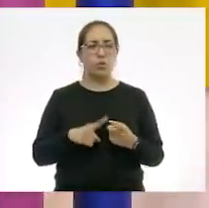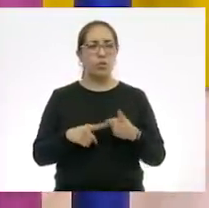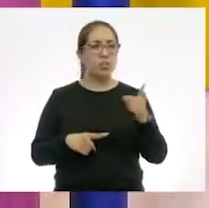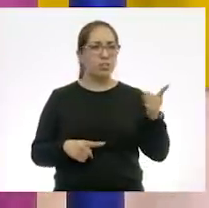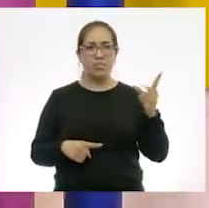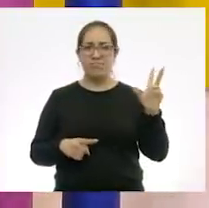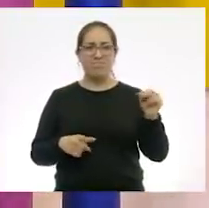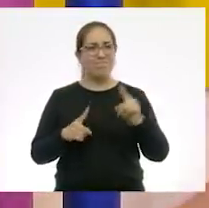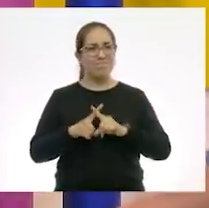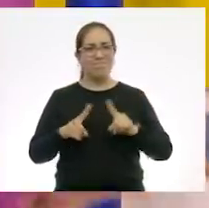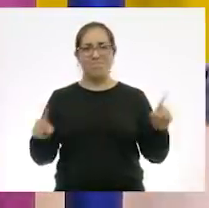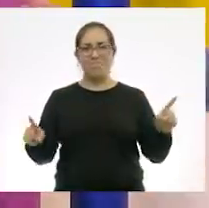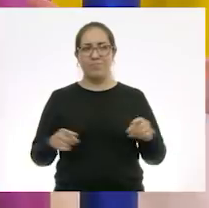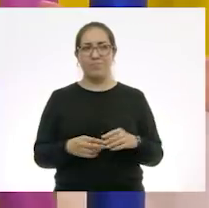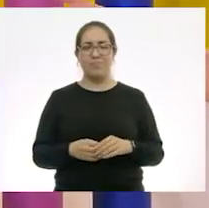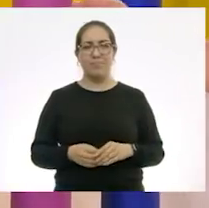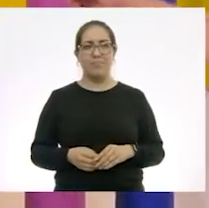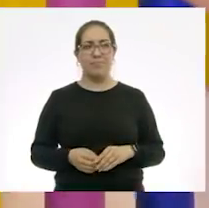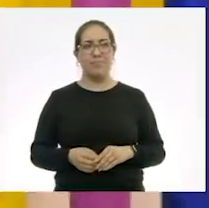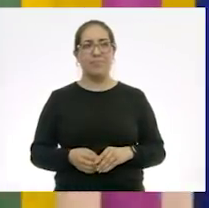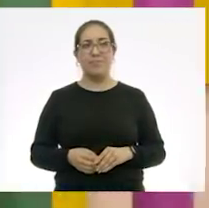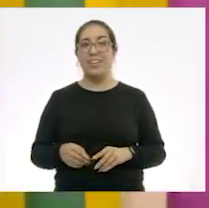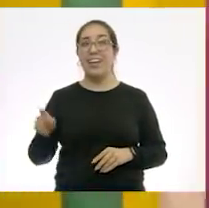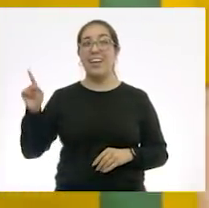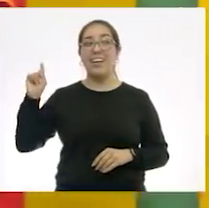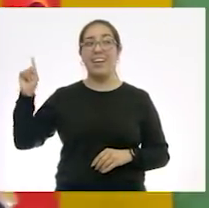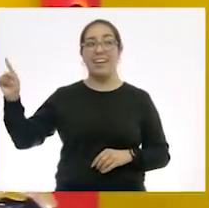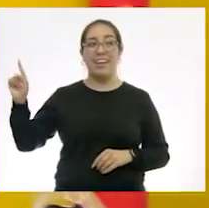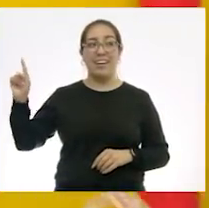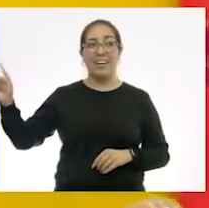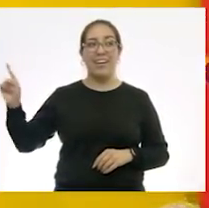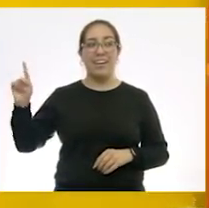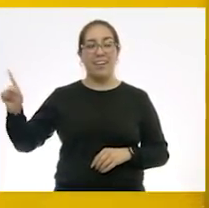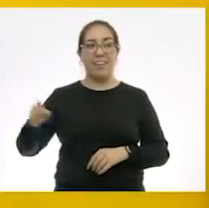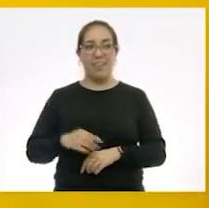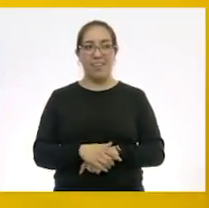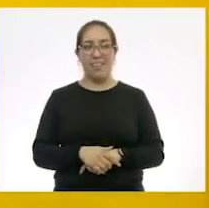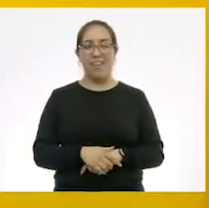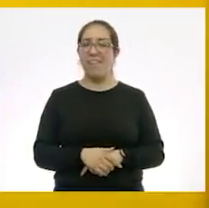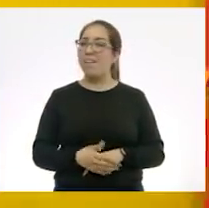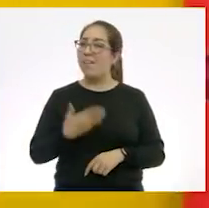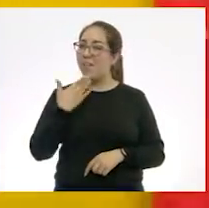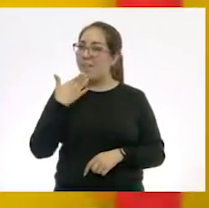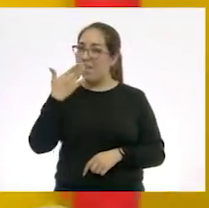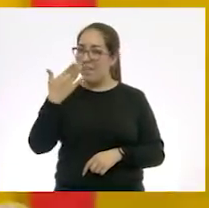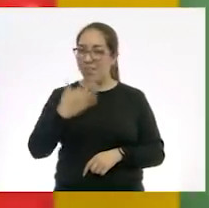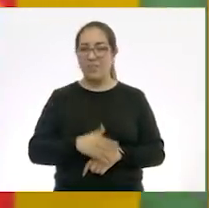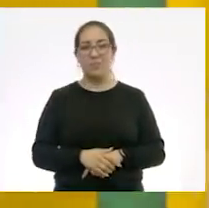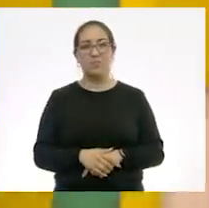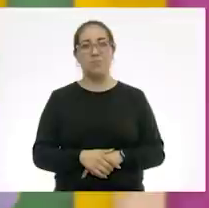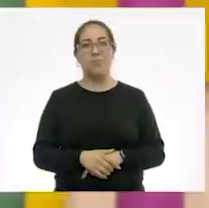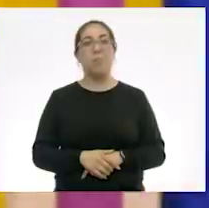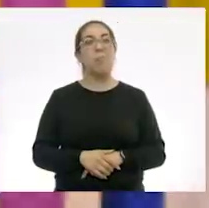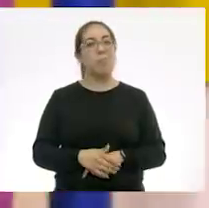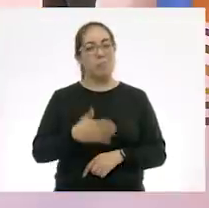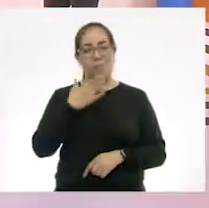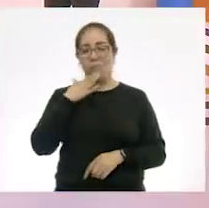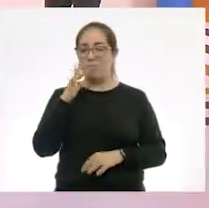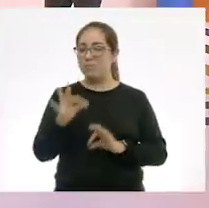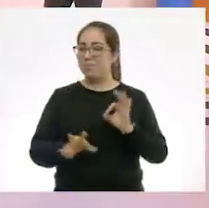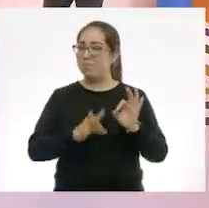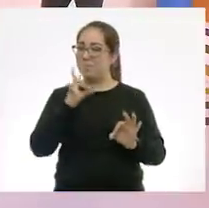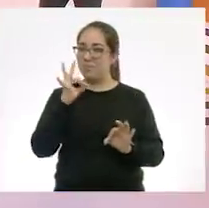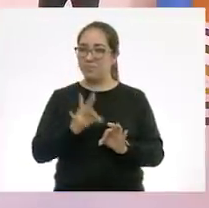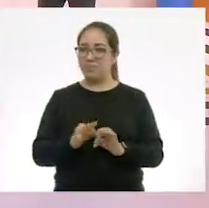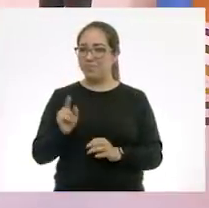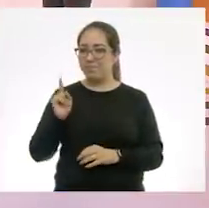los riñones. No, por los blancos. Claro, acá está. Muy bien. Lo identificaron perfecto. Aquí